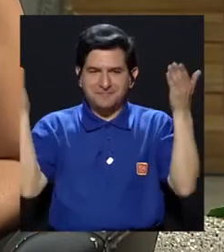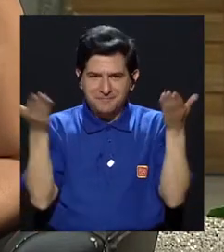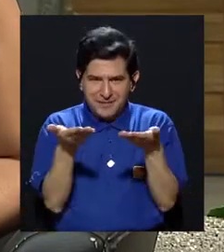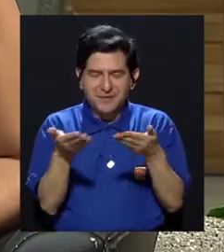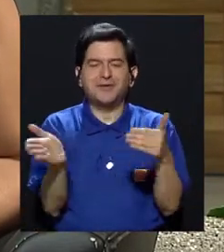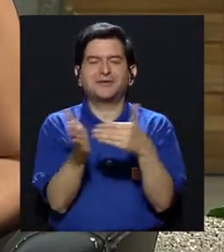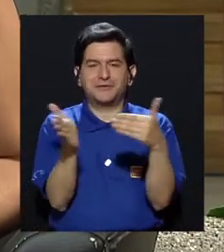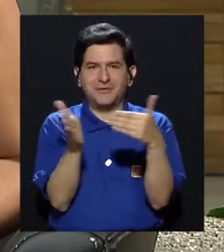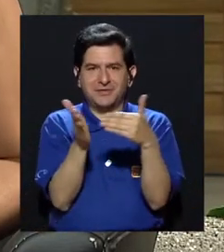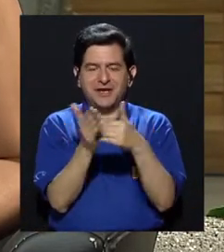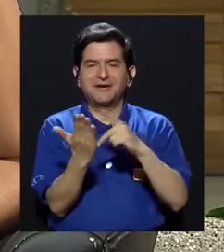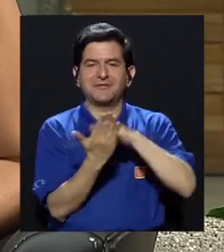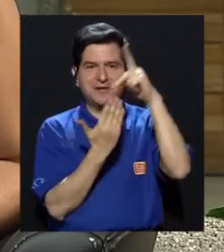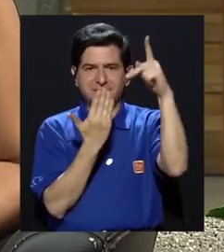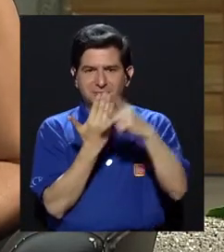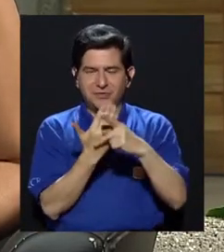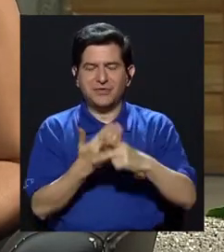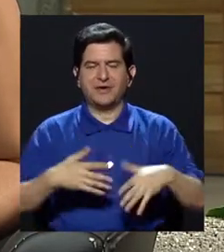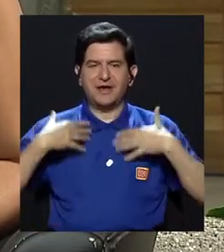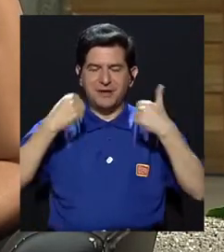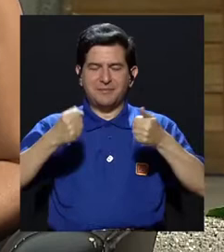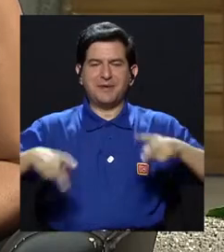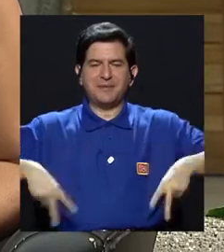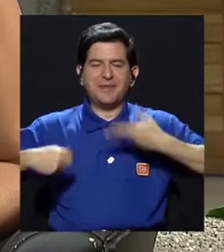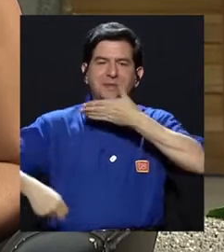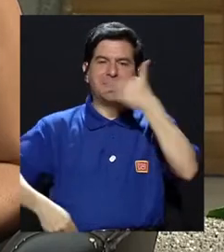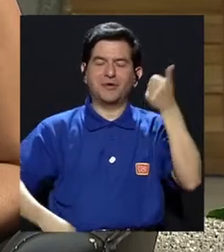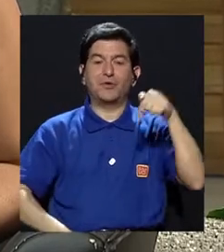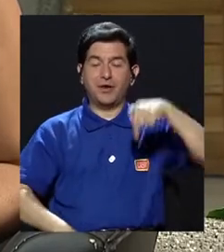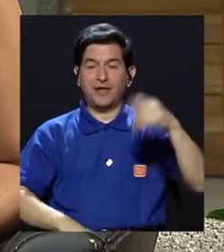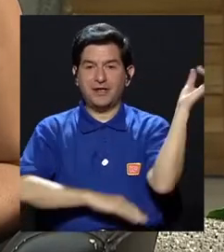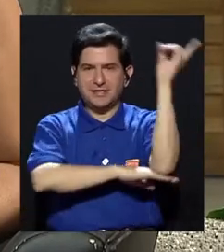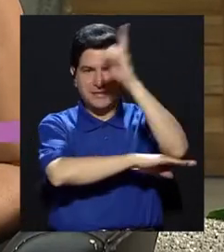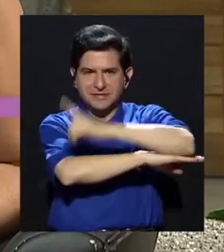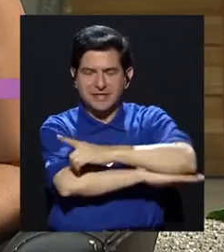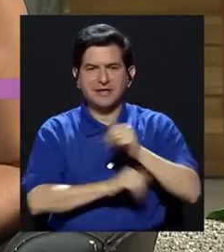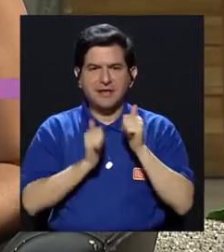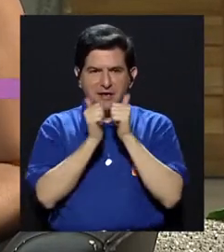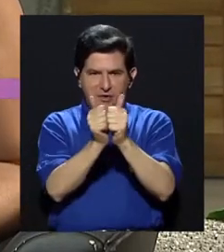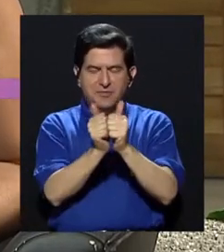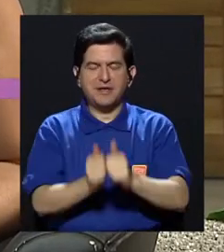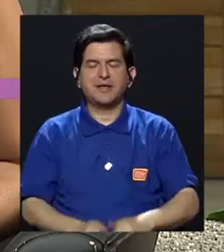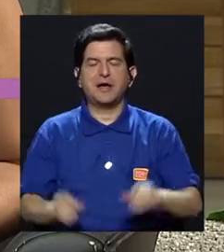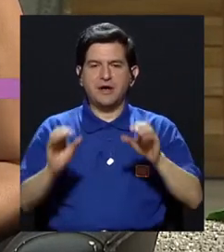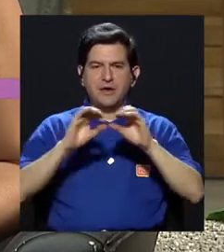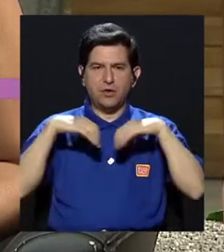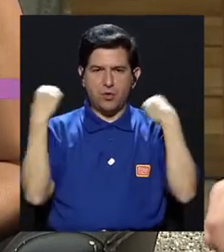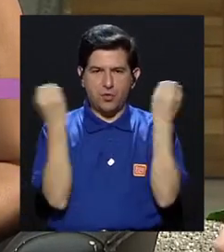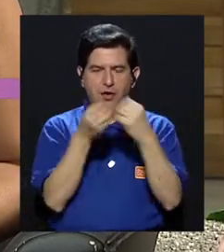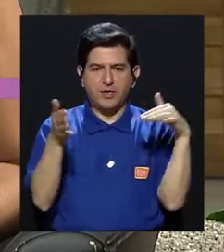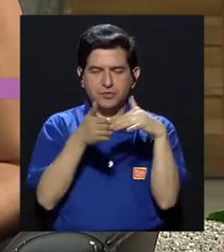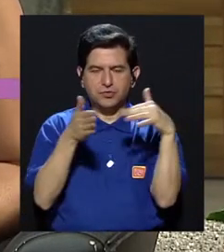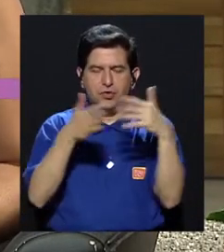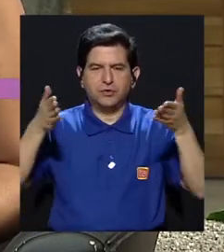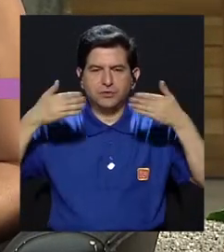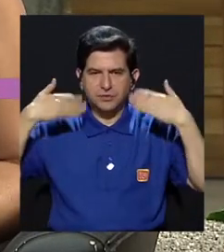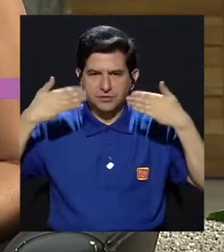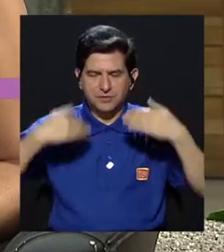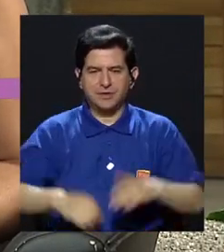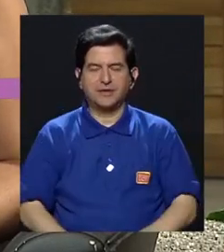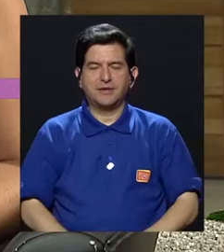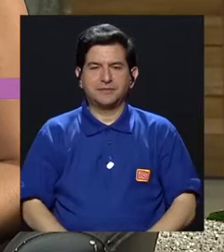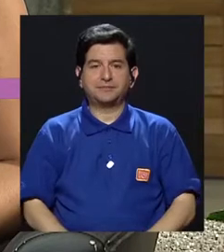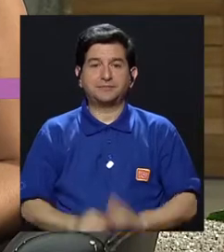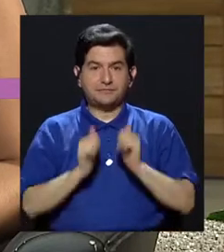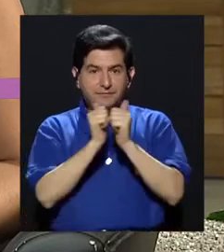¿Qué tal? Bienvenidos y bienvenidas una vez más a su revista de salud Vivir Mejor. El día de hoy les acompañamos desde la Organización para